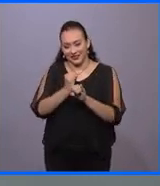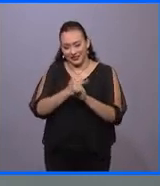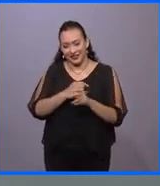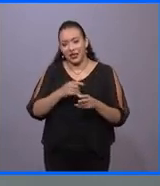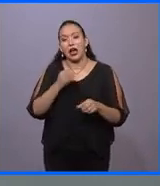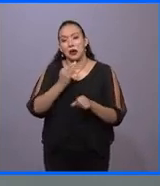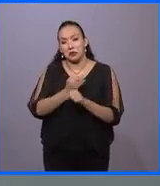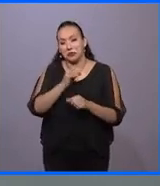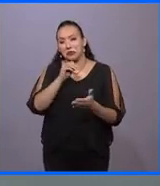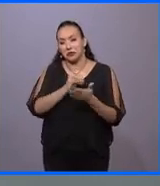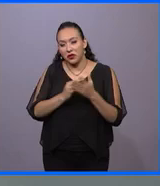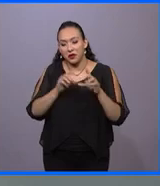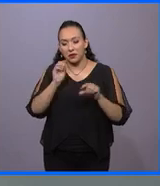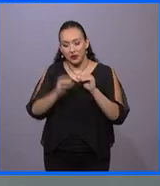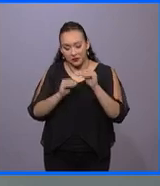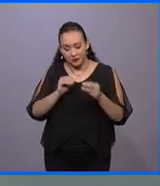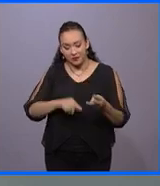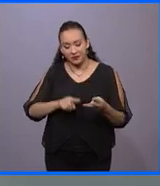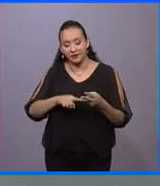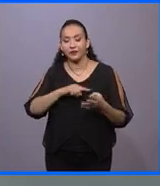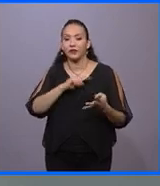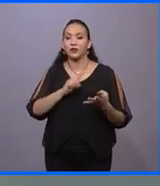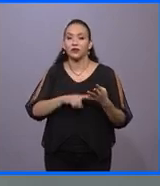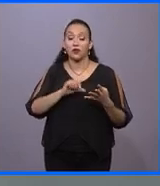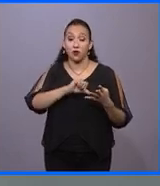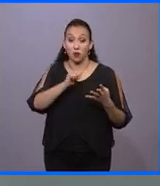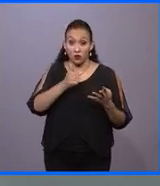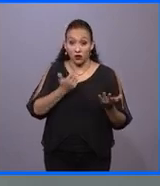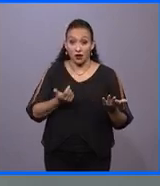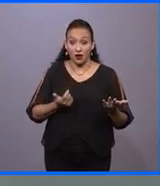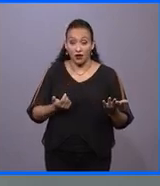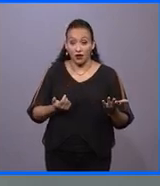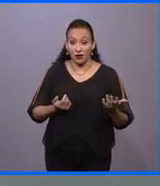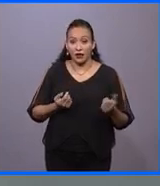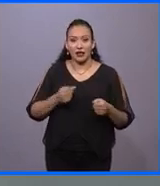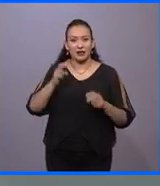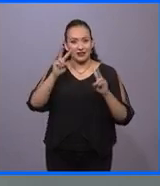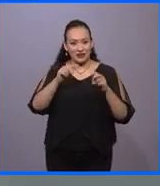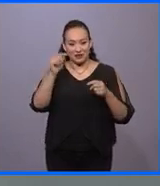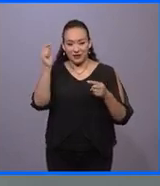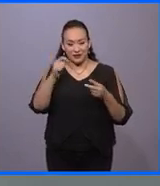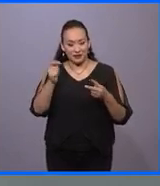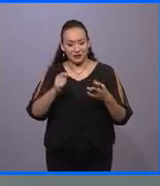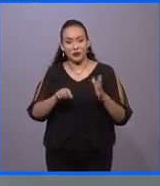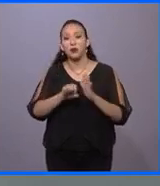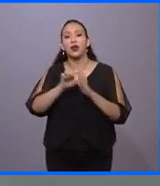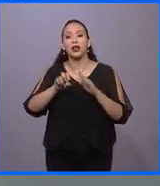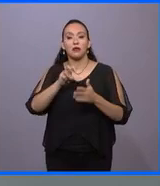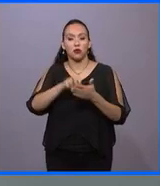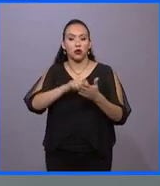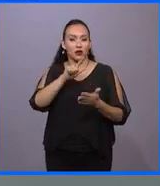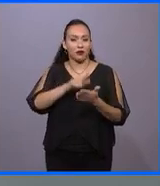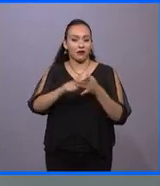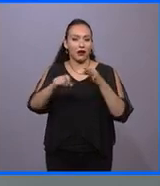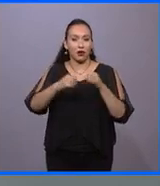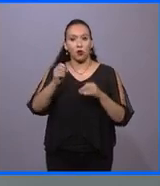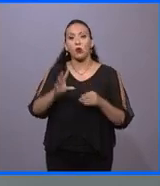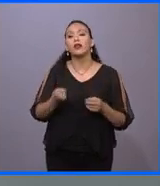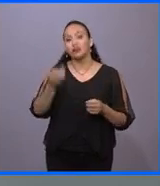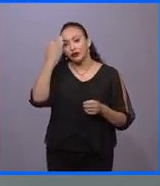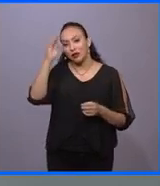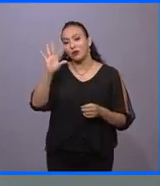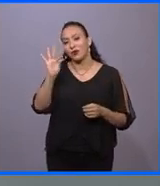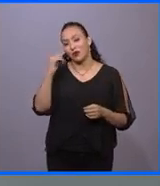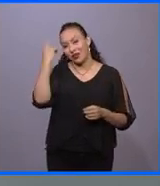todavía está consolidándose, y pues latente la que tenemos en marcha, la reforma laboral de la jornada laboral de 40